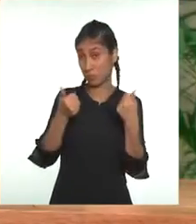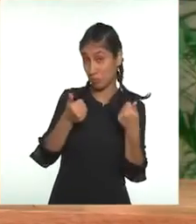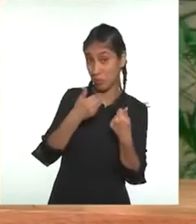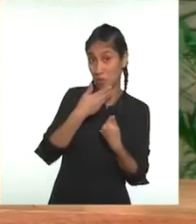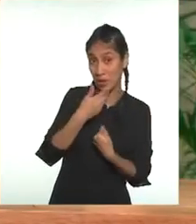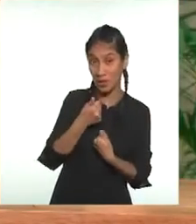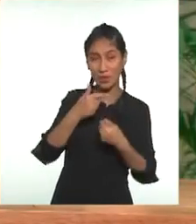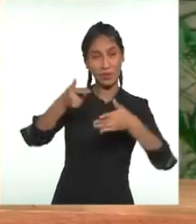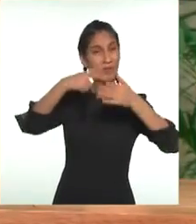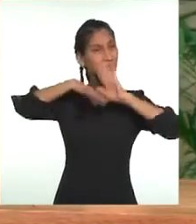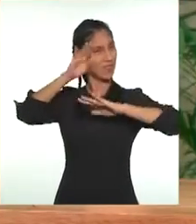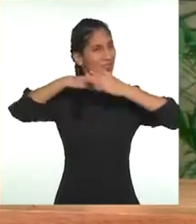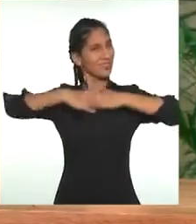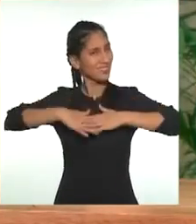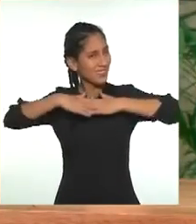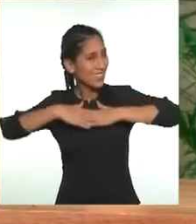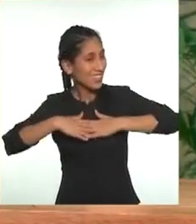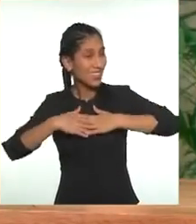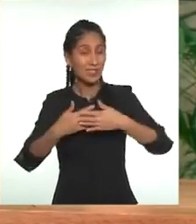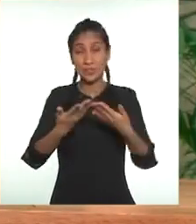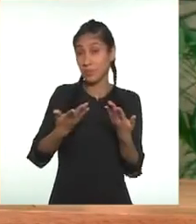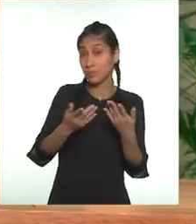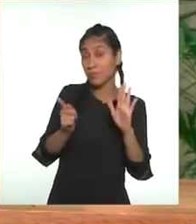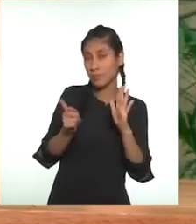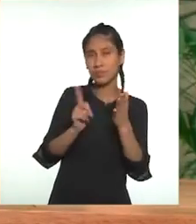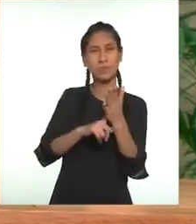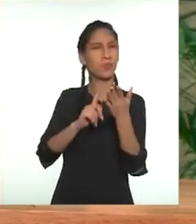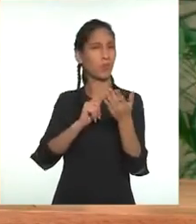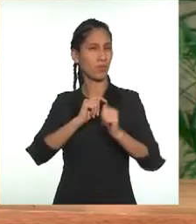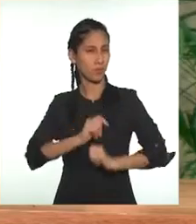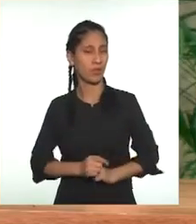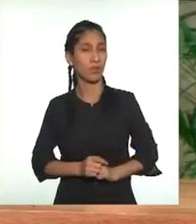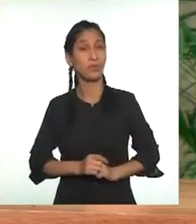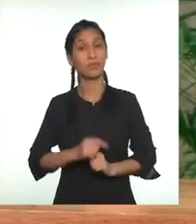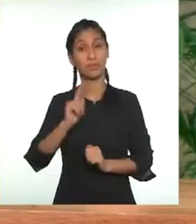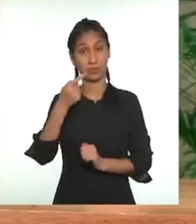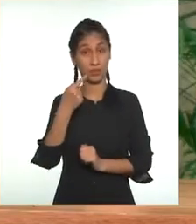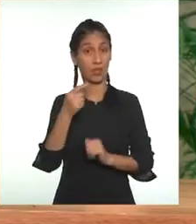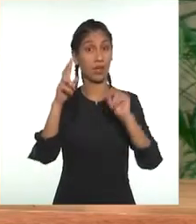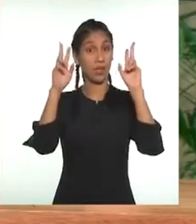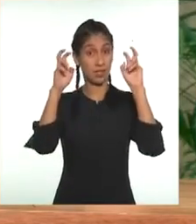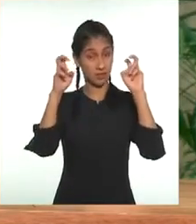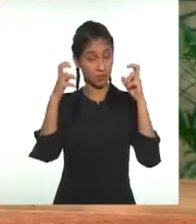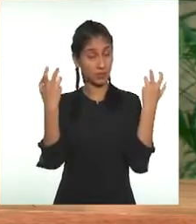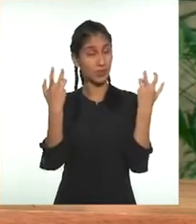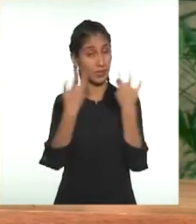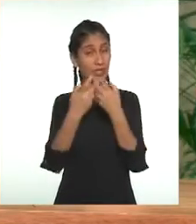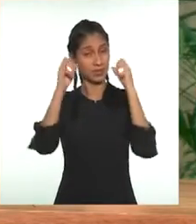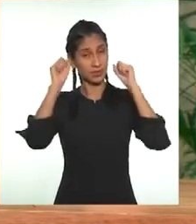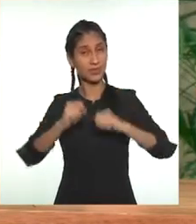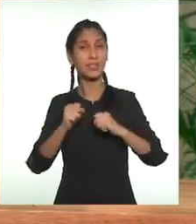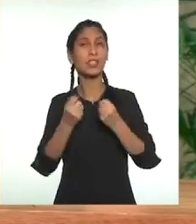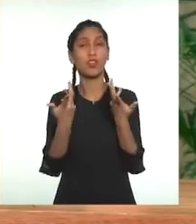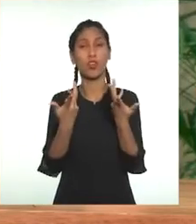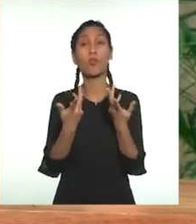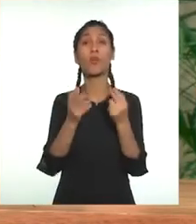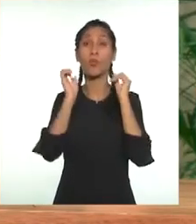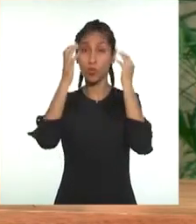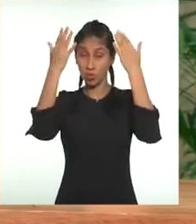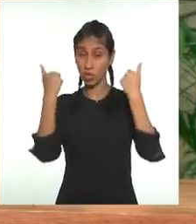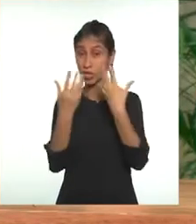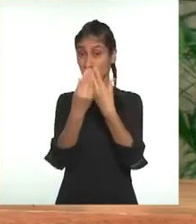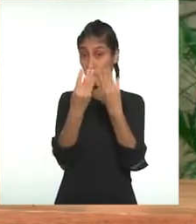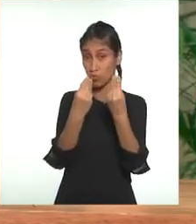Mucho mejor y más cómodo de lo que esperaba. Por un lado, claro que el tema me compete. Los cambios que hubieron en la vida de las